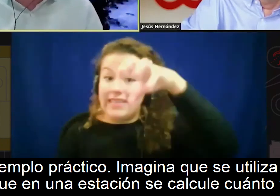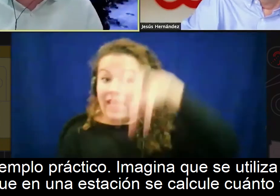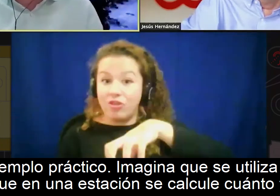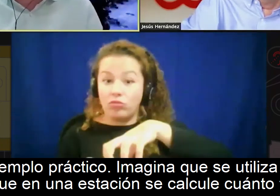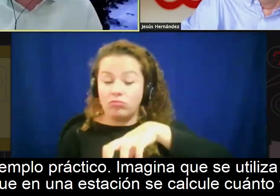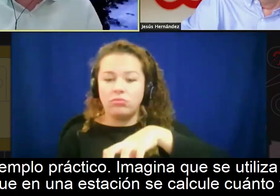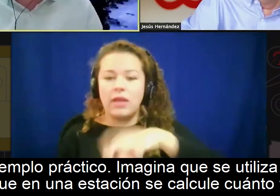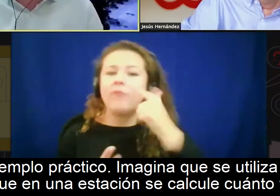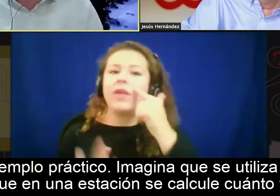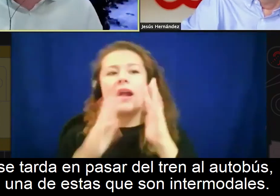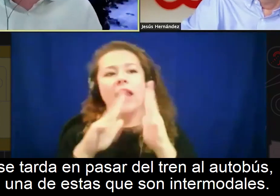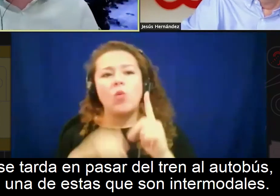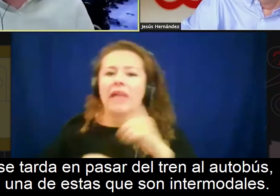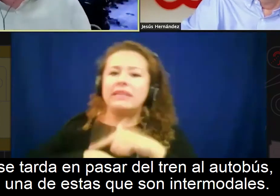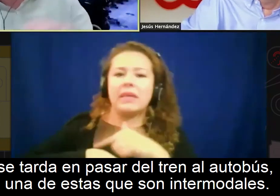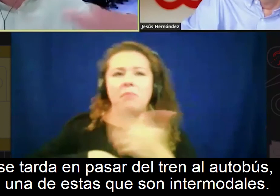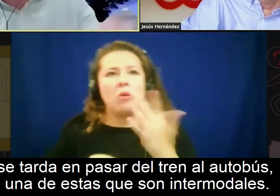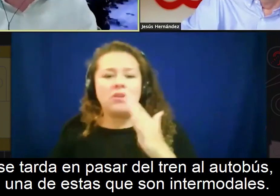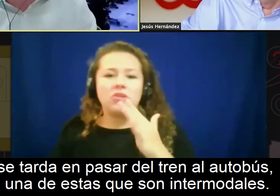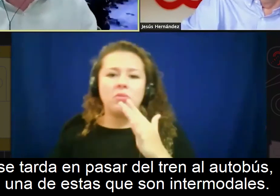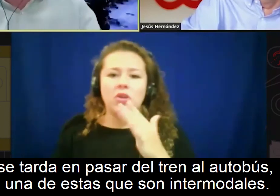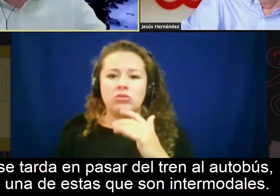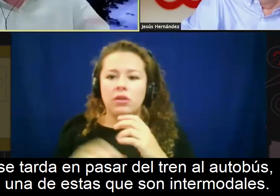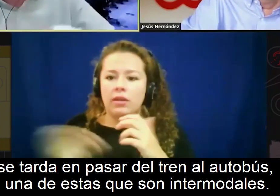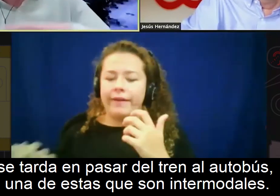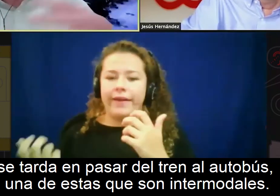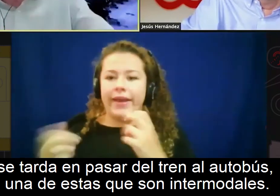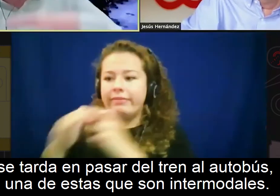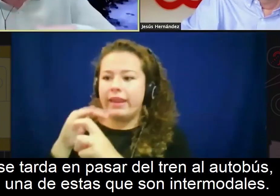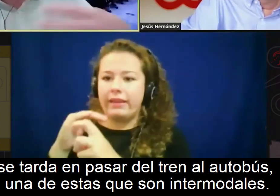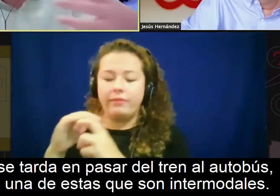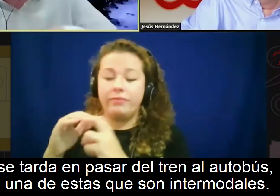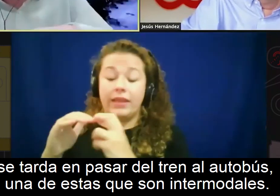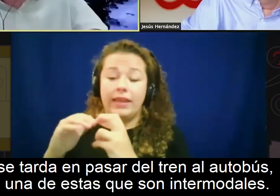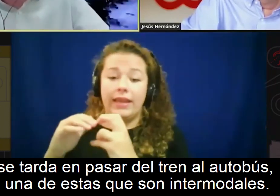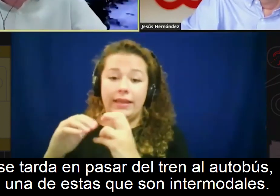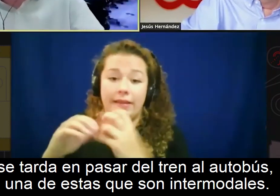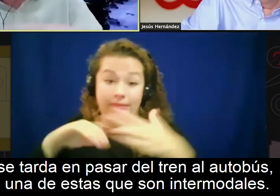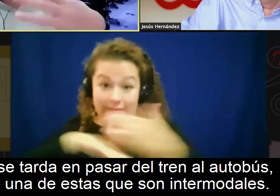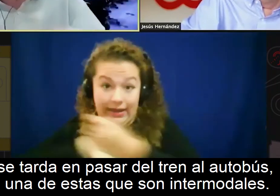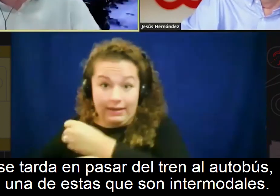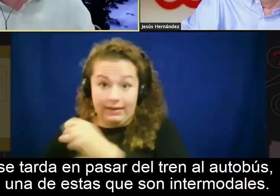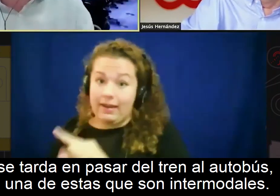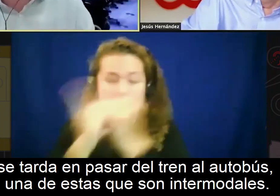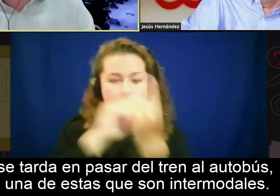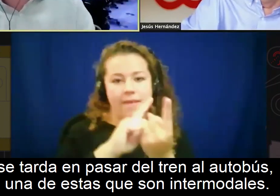calcule cuánto tiempo medio se tarda en pasar del tren al autobús. Una de estas estaciones que son intermodales, que tienes tren,